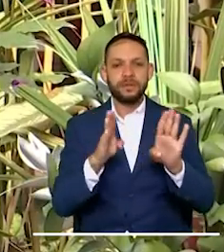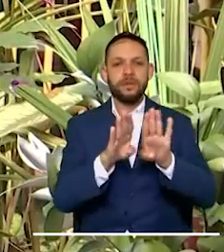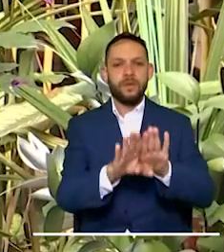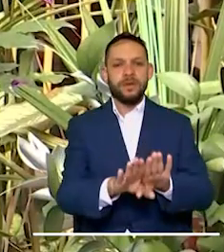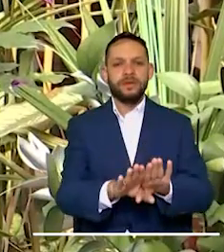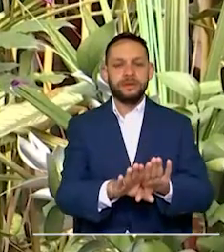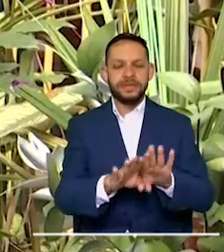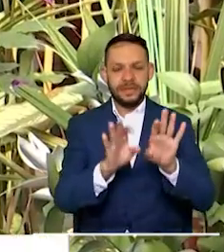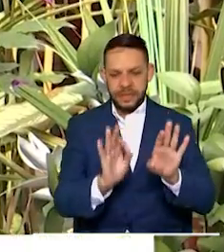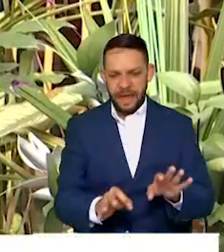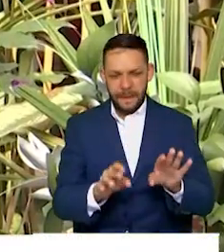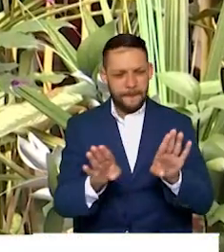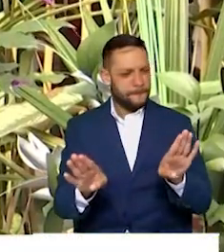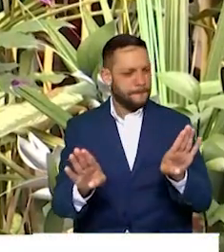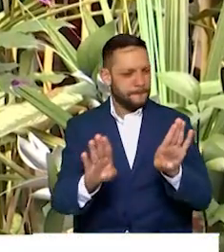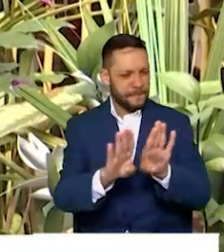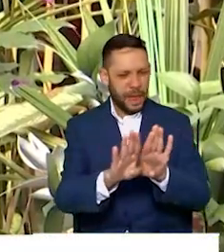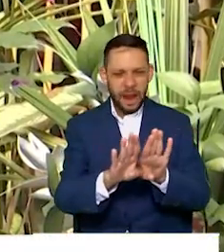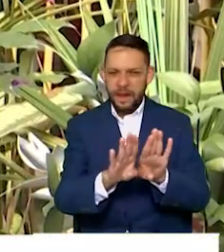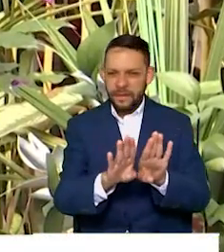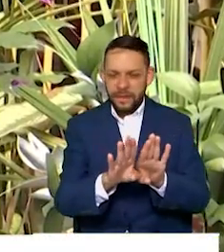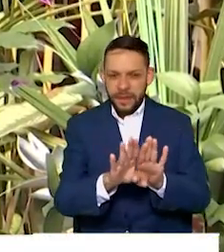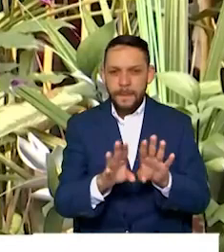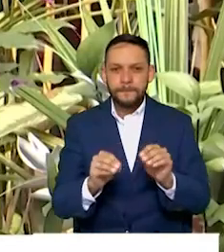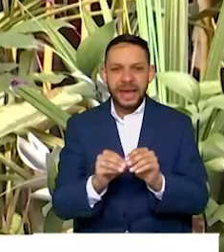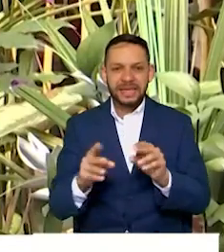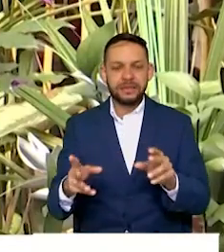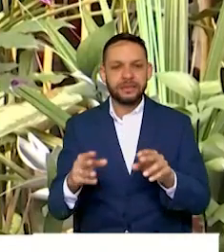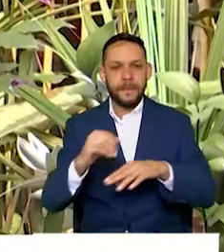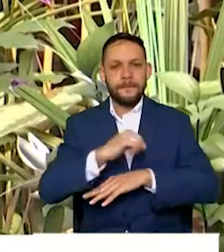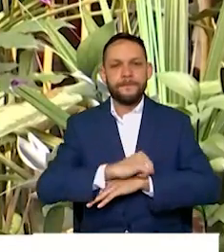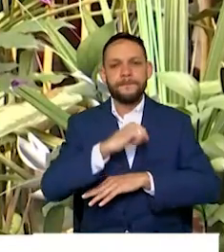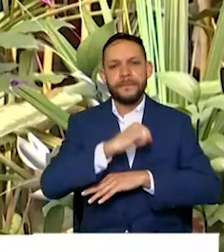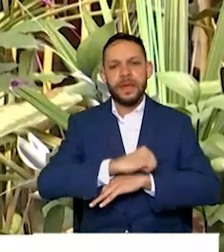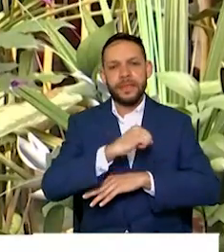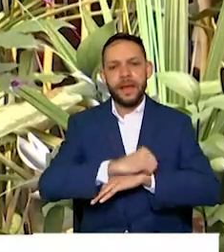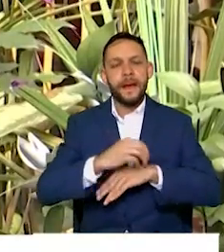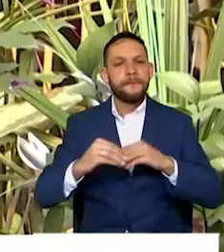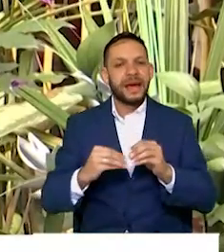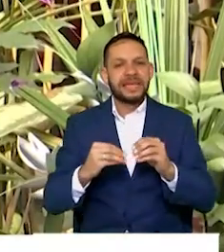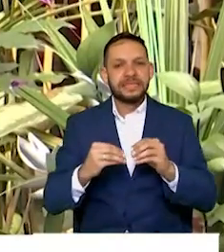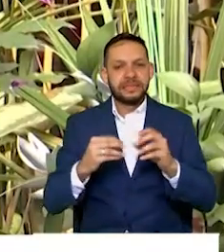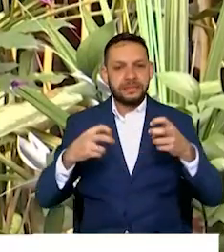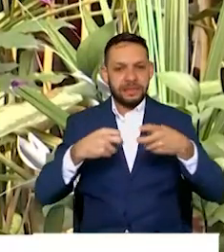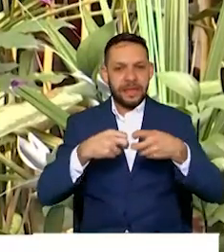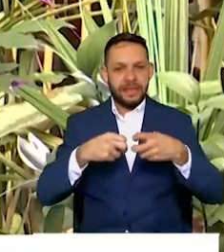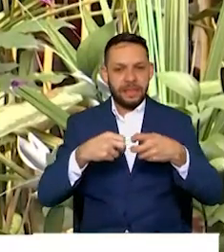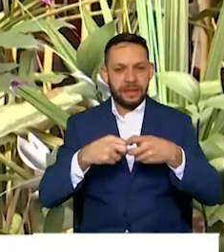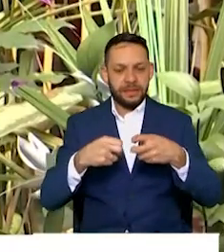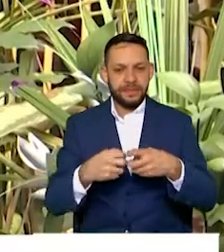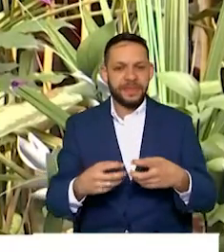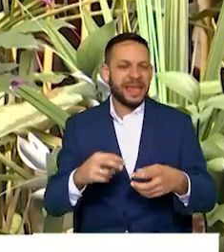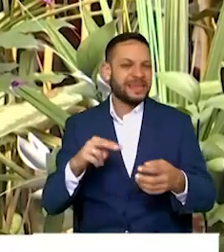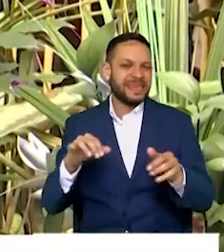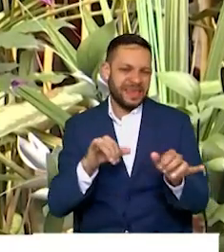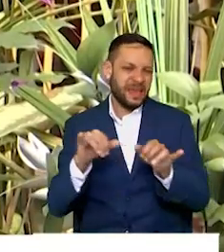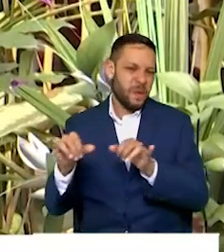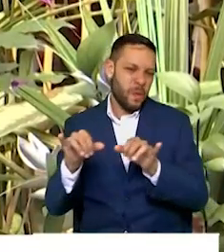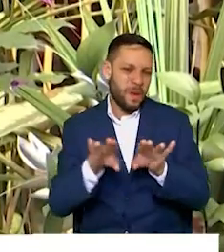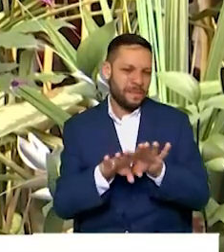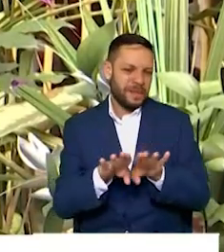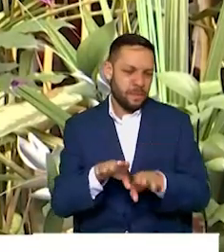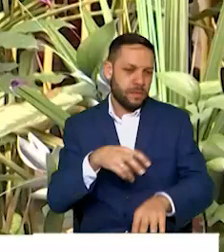cerrar perfectamente, y tienen la parte eléctrica de todo lo que es el funcionamiento de electricidad de los